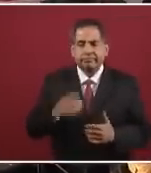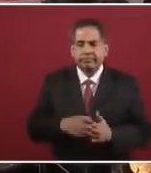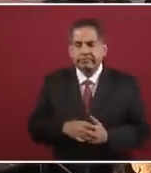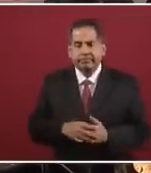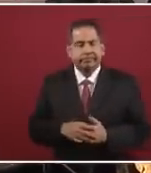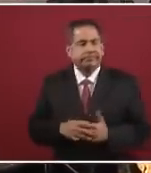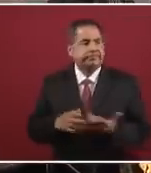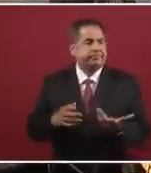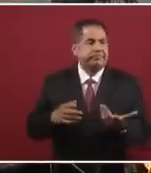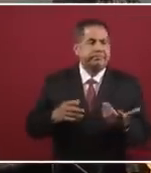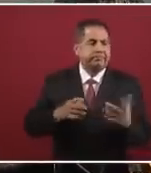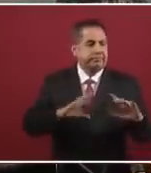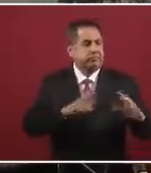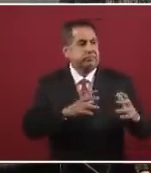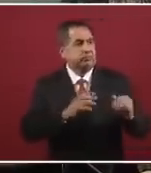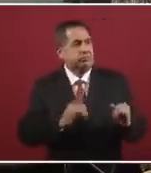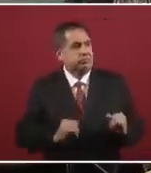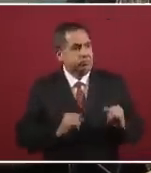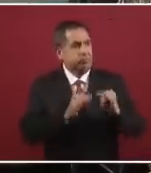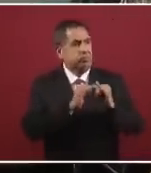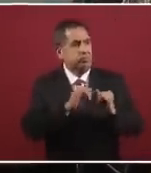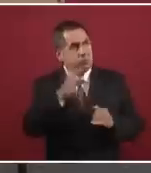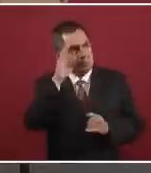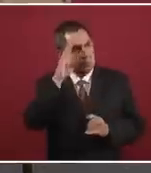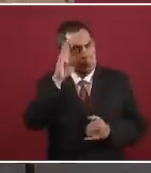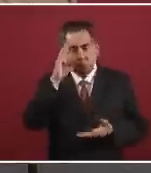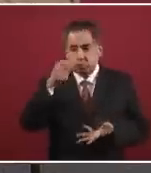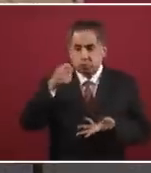grandes numerosos